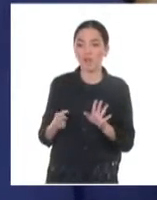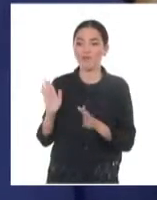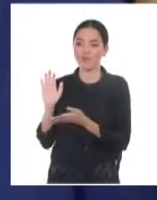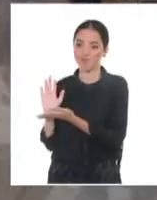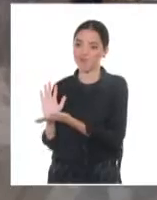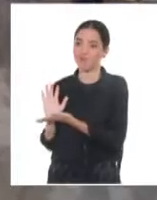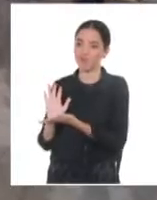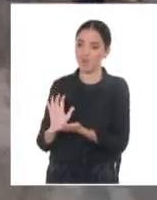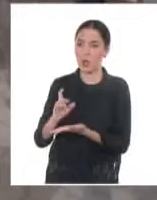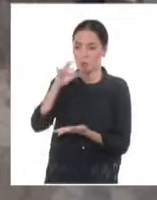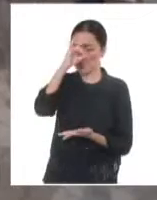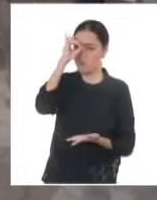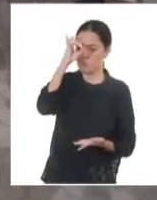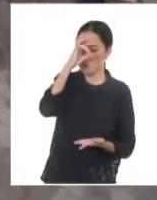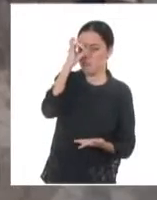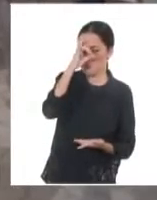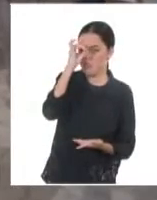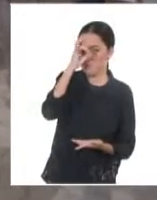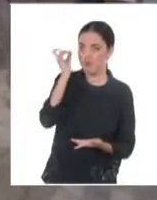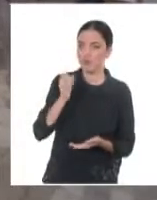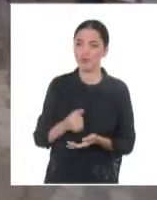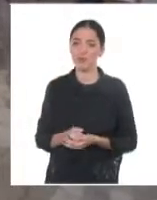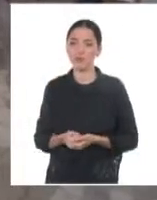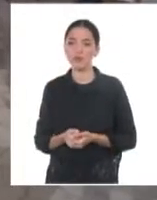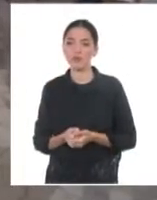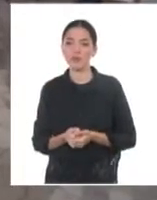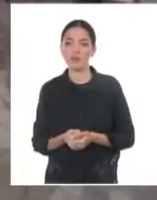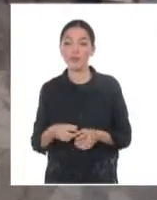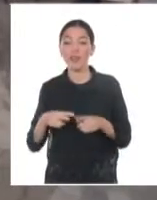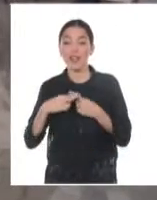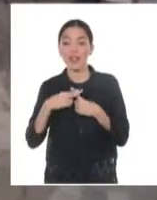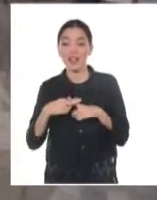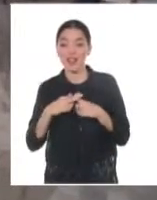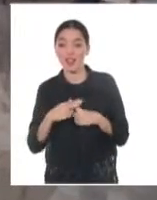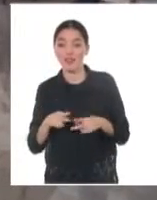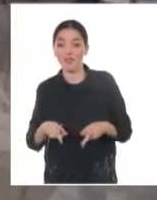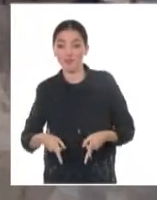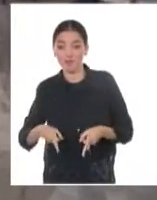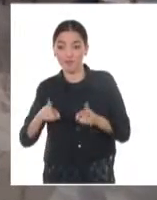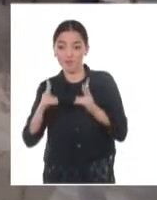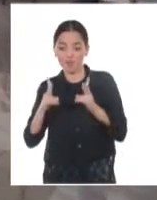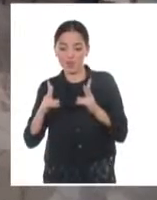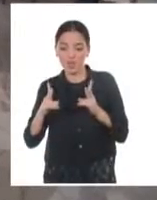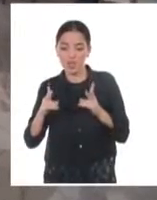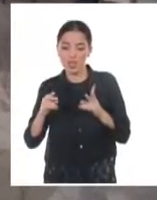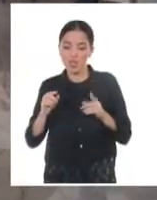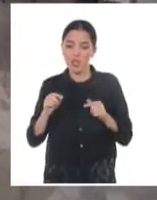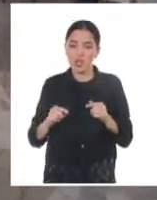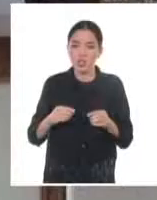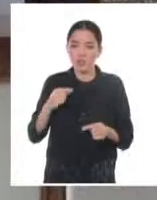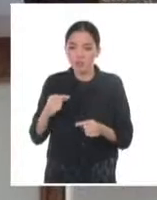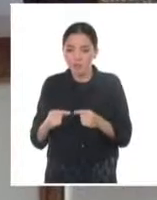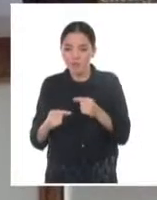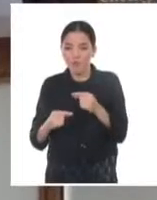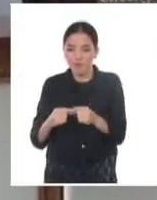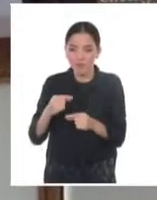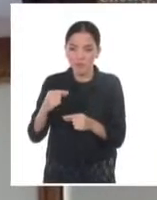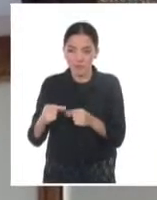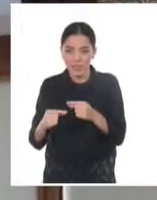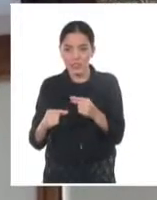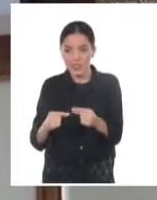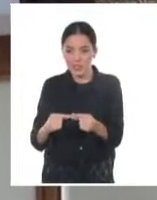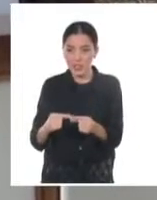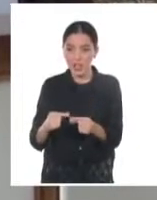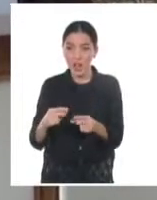de Restauración. La restauración de la Dominica se convirtió en un reto, pues anteriores intentos de mantenimiento fueron fallidos. Esta